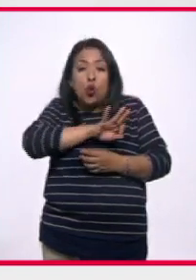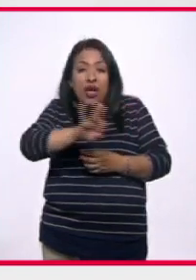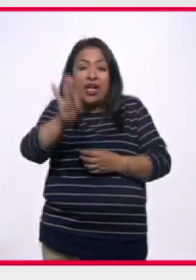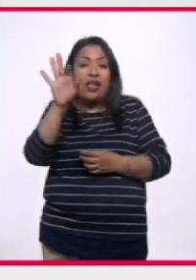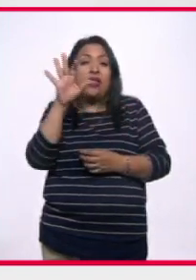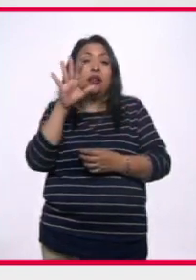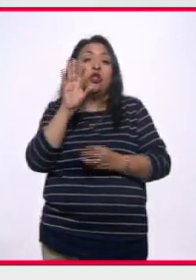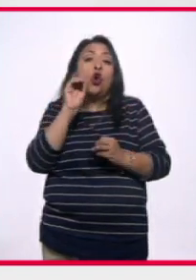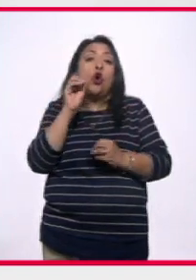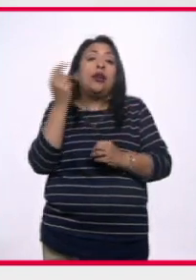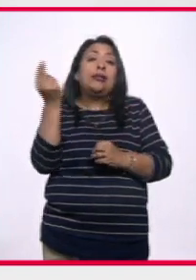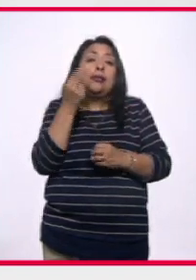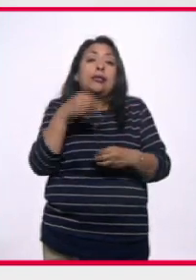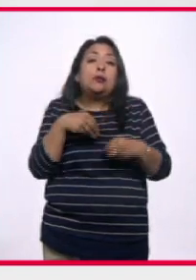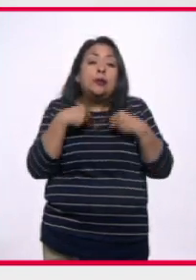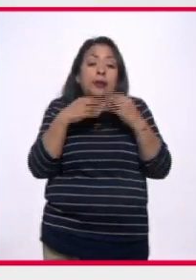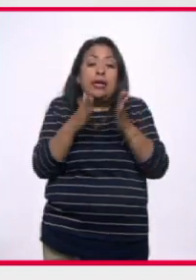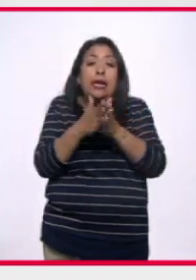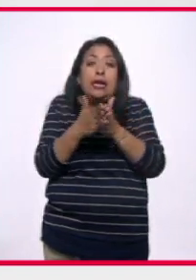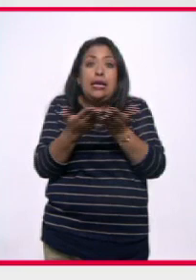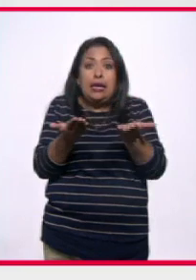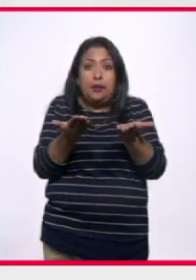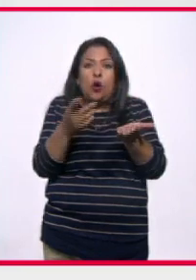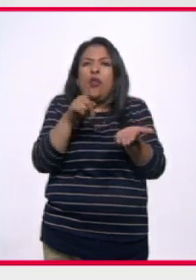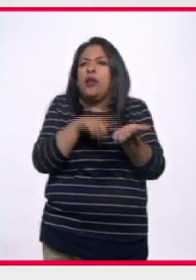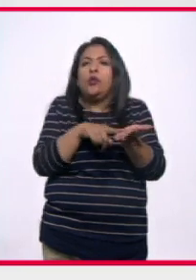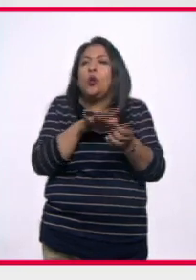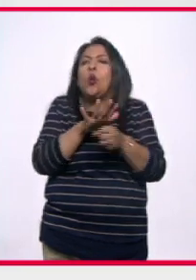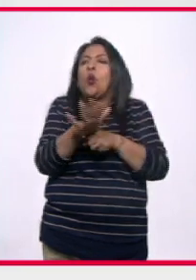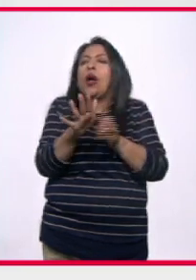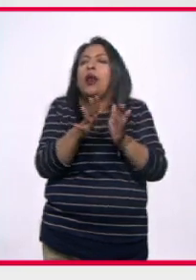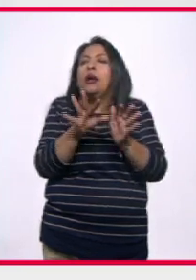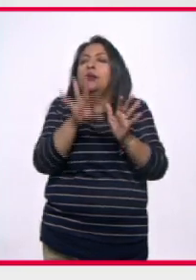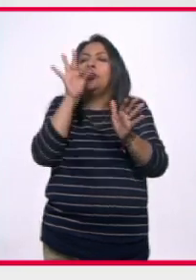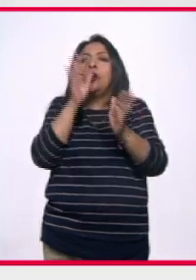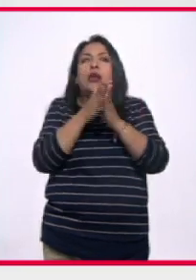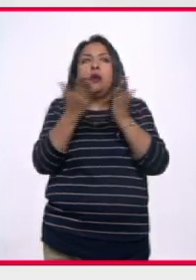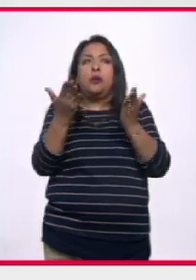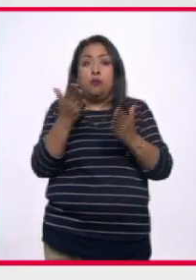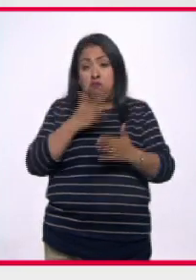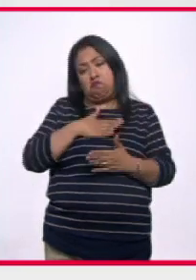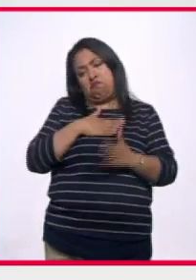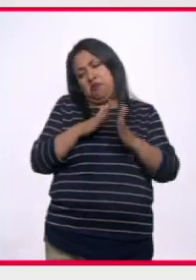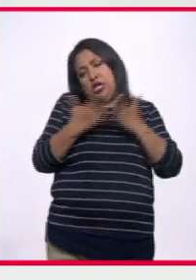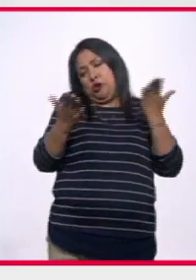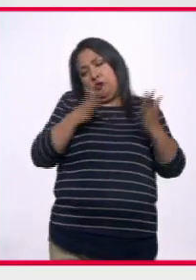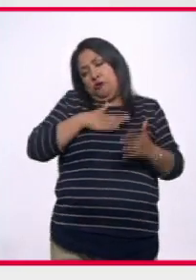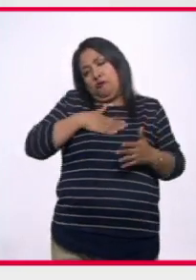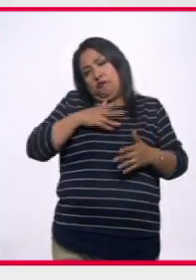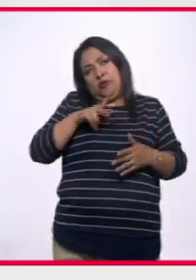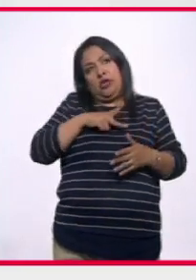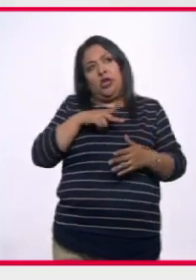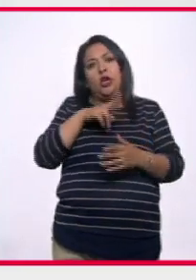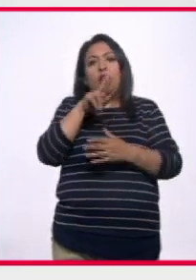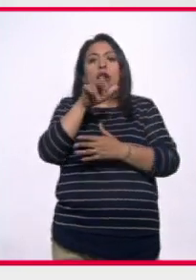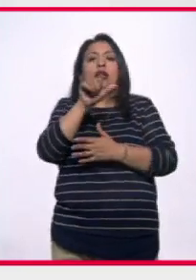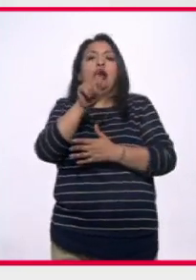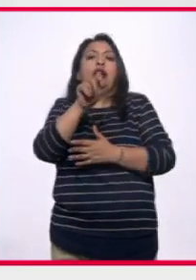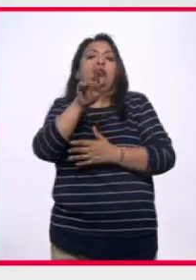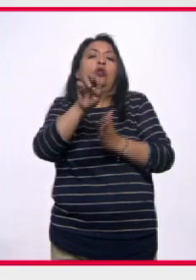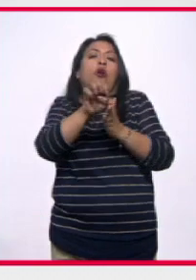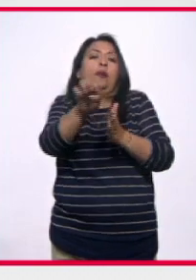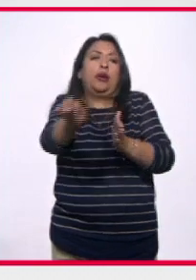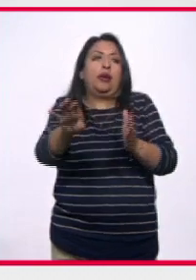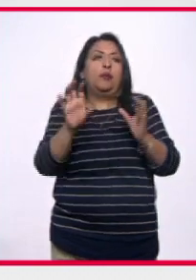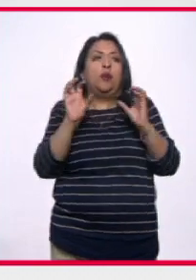tuvieras que vivir en un libro cuál sería ese en un libro mío el rastro por ejemplo por